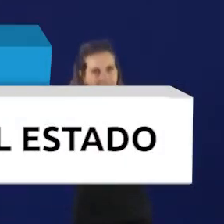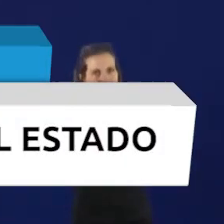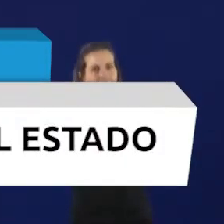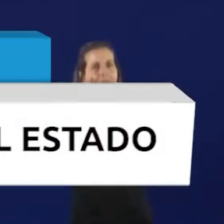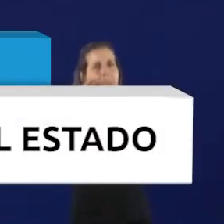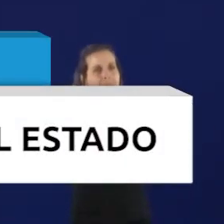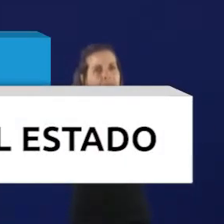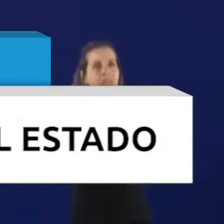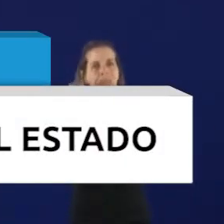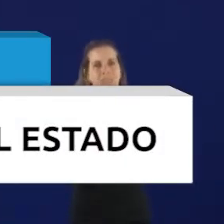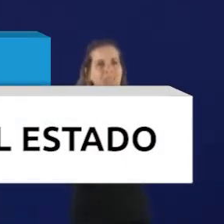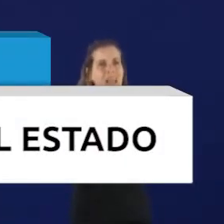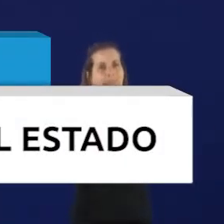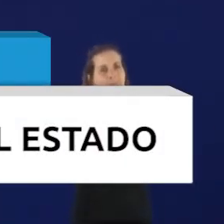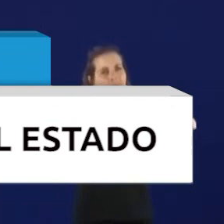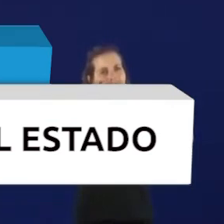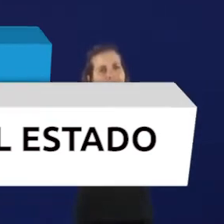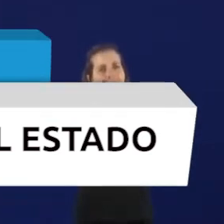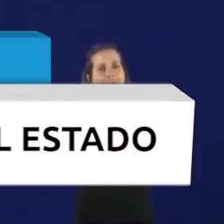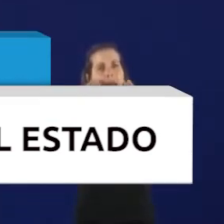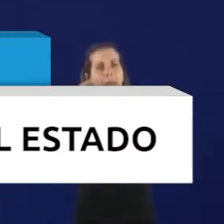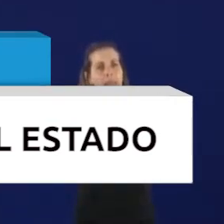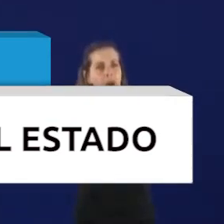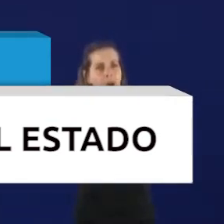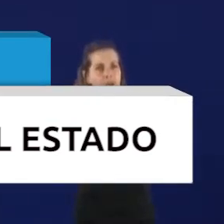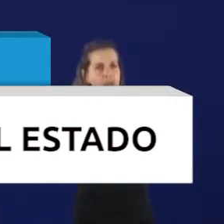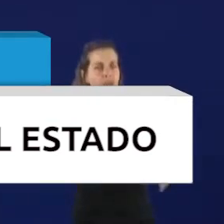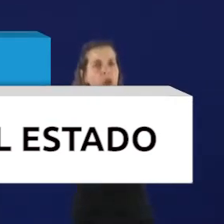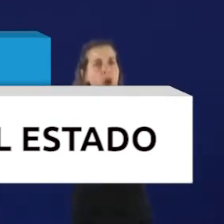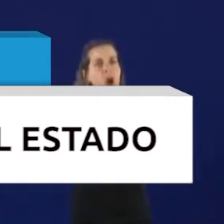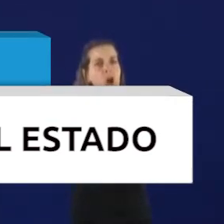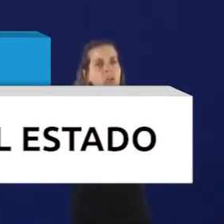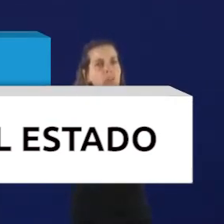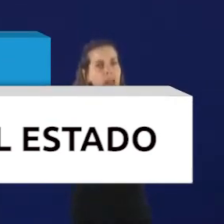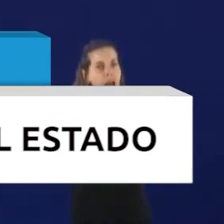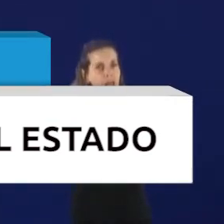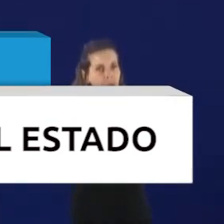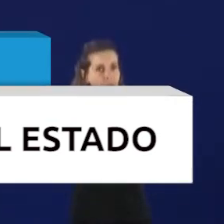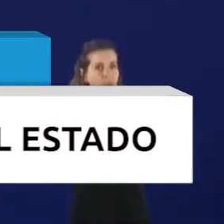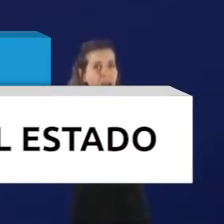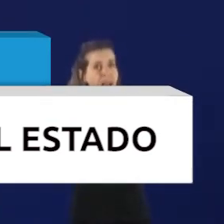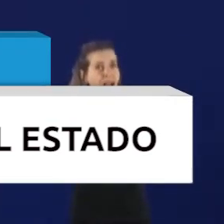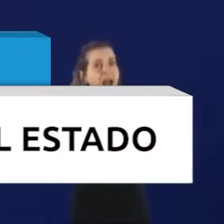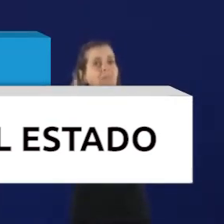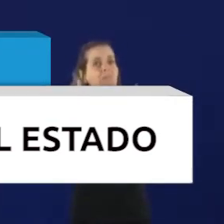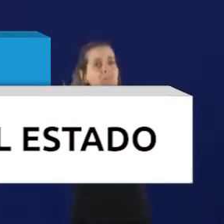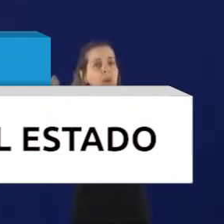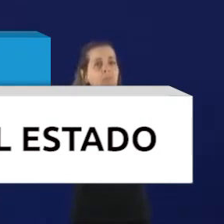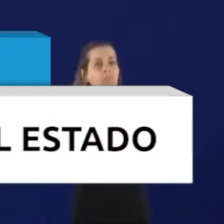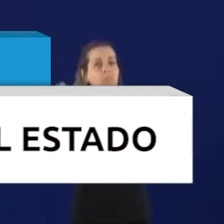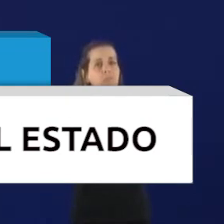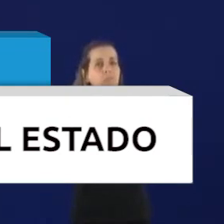revisión de los contratos y de cada uno de los nombramientos del